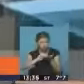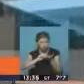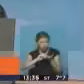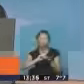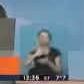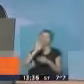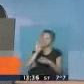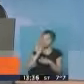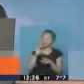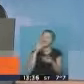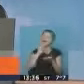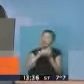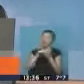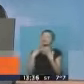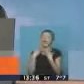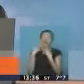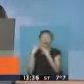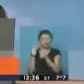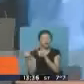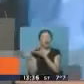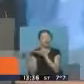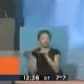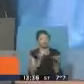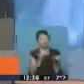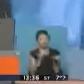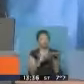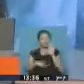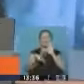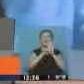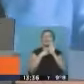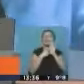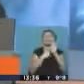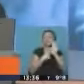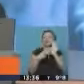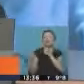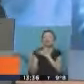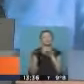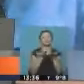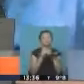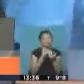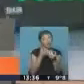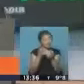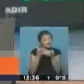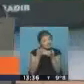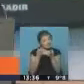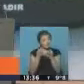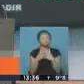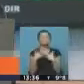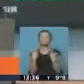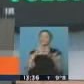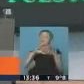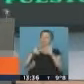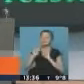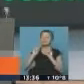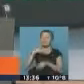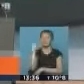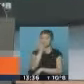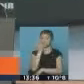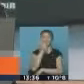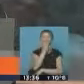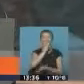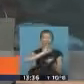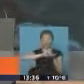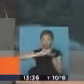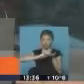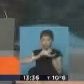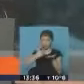asesore la idea justamente de la ley es que cuenten con el asesoramiento correspondiente Y de esa forma le damos la oportunidad y es importante el abogado en caso de que no tengan un